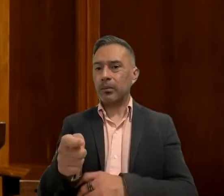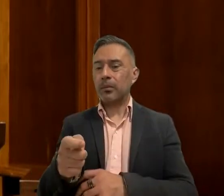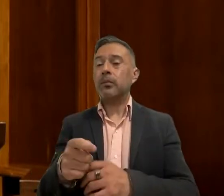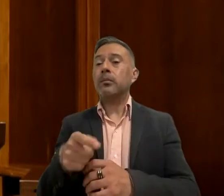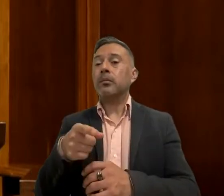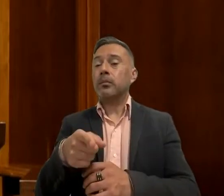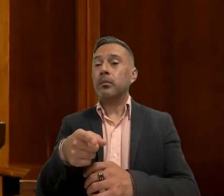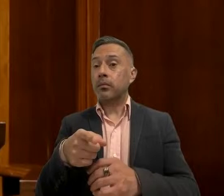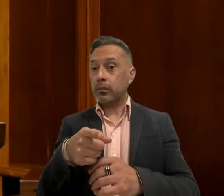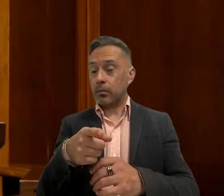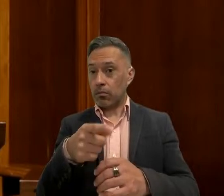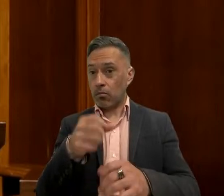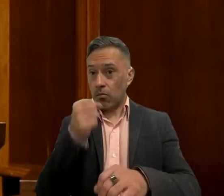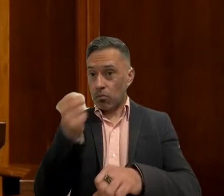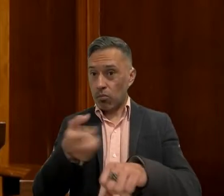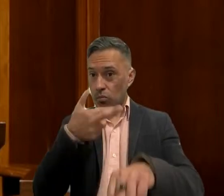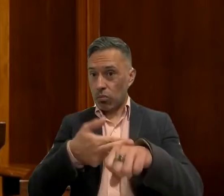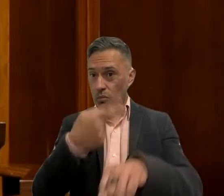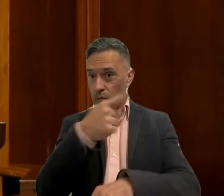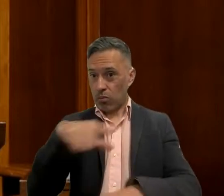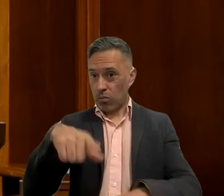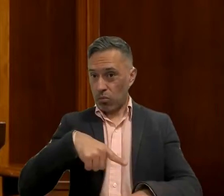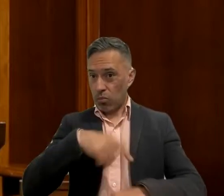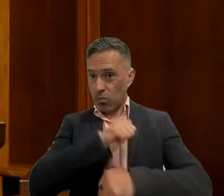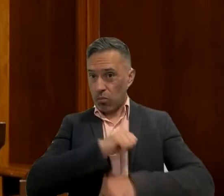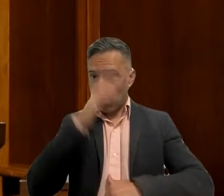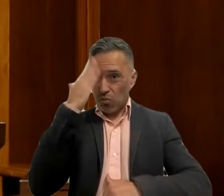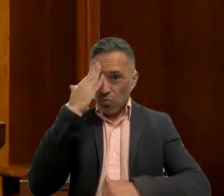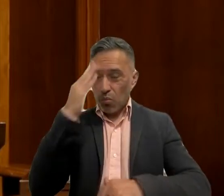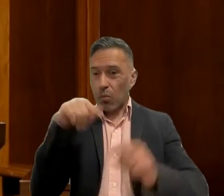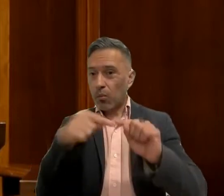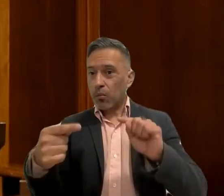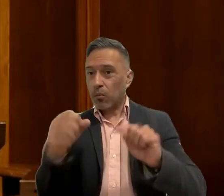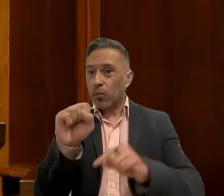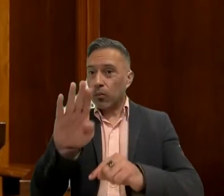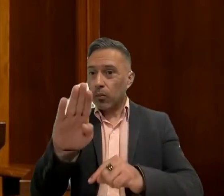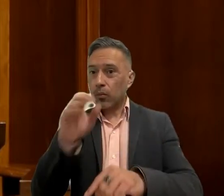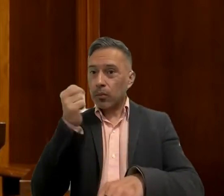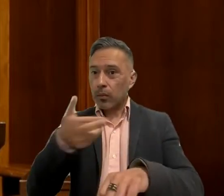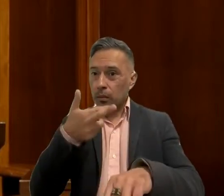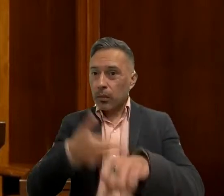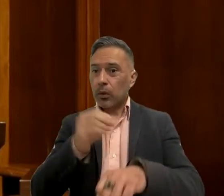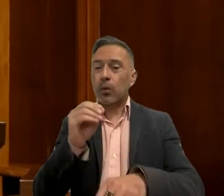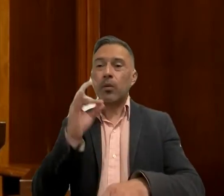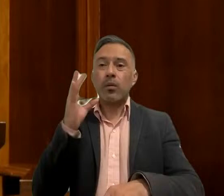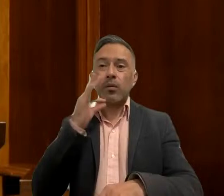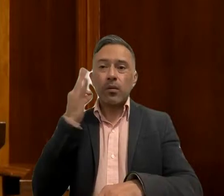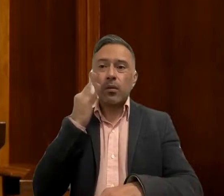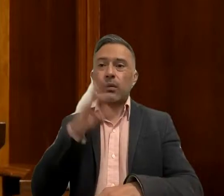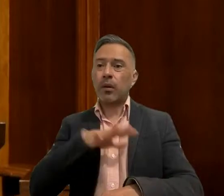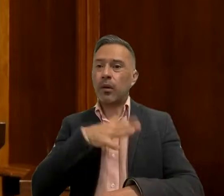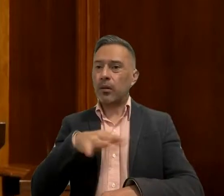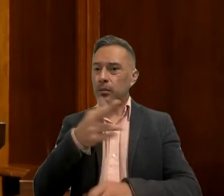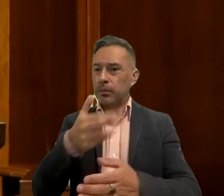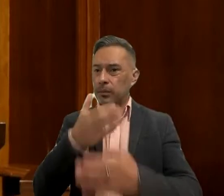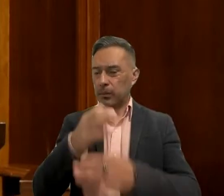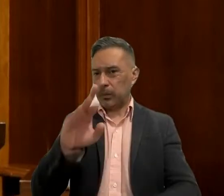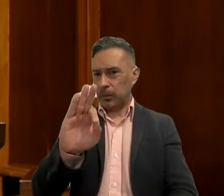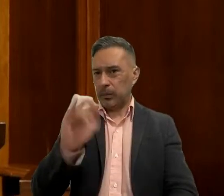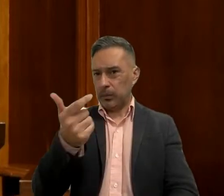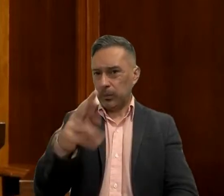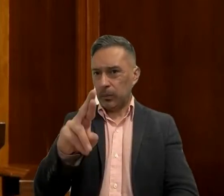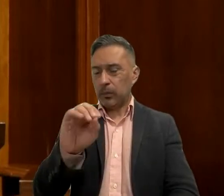una Secretaría de Estado o Subsecretaría o de la Fiscalía General de la República o del Poder Ejecutivo de alguna